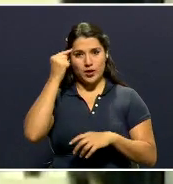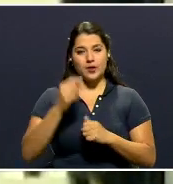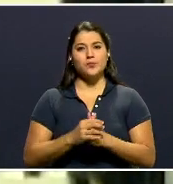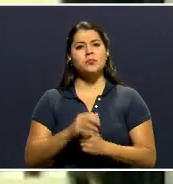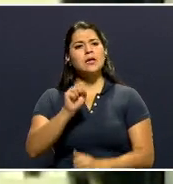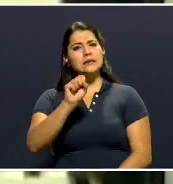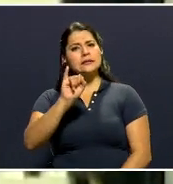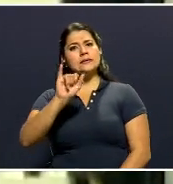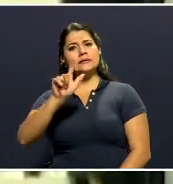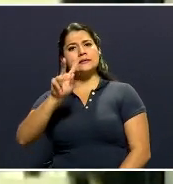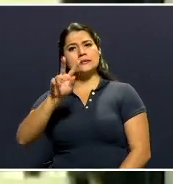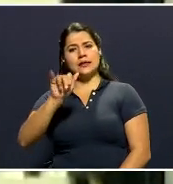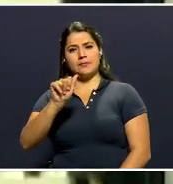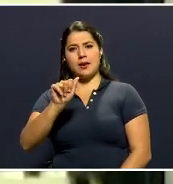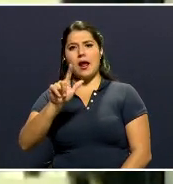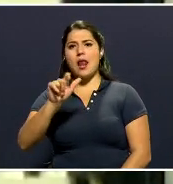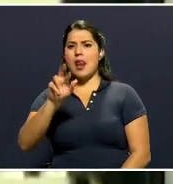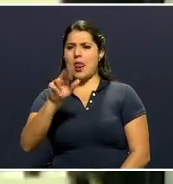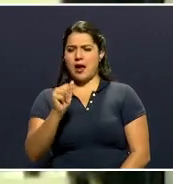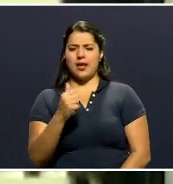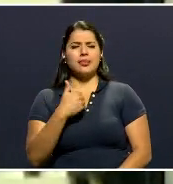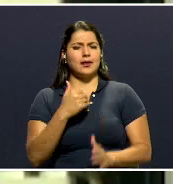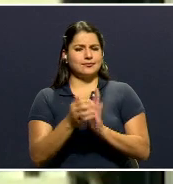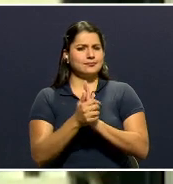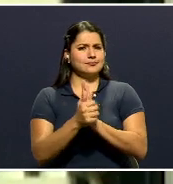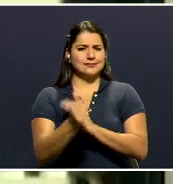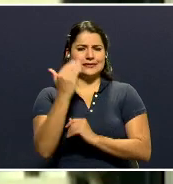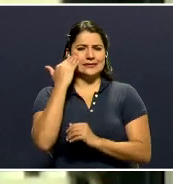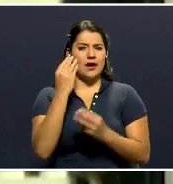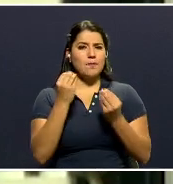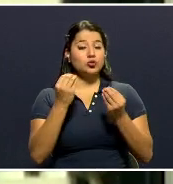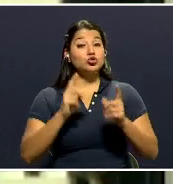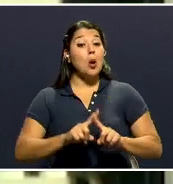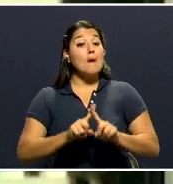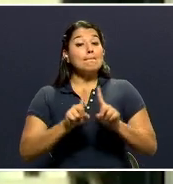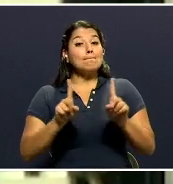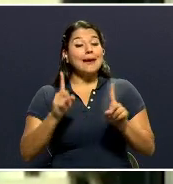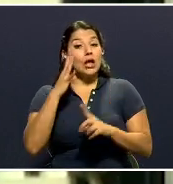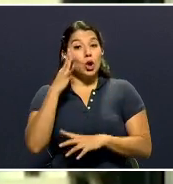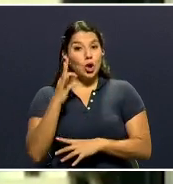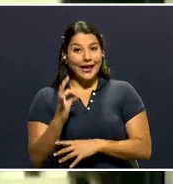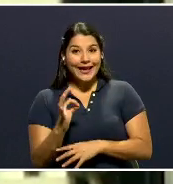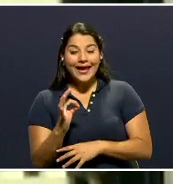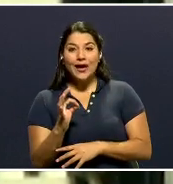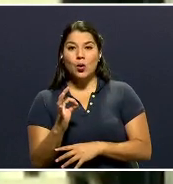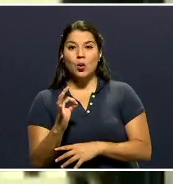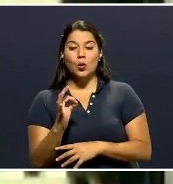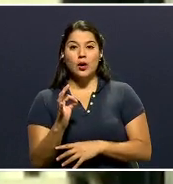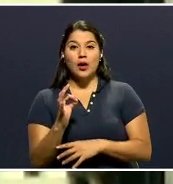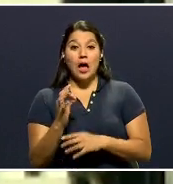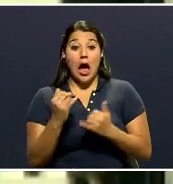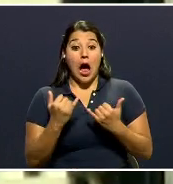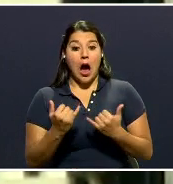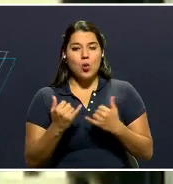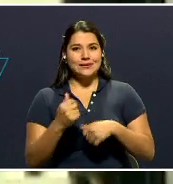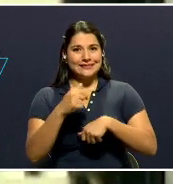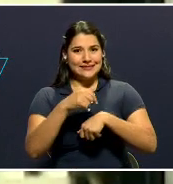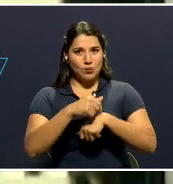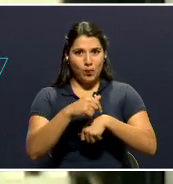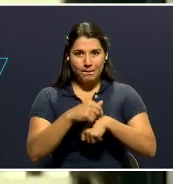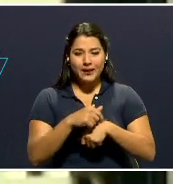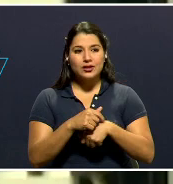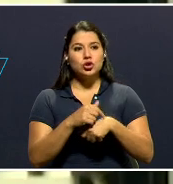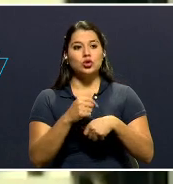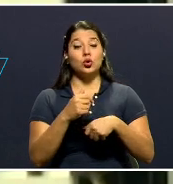mujer competente, es una mujer preparada, sin embargo yo creo que en el estado de inestabilidad en el que está la relación